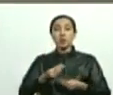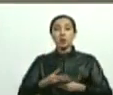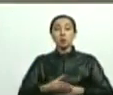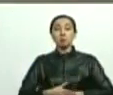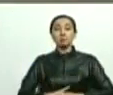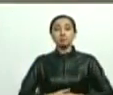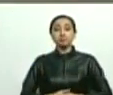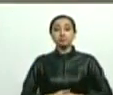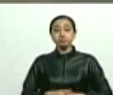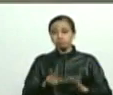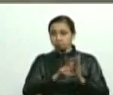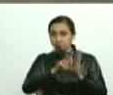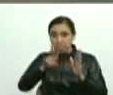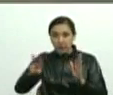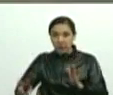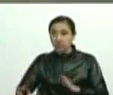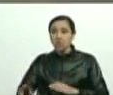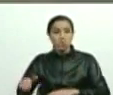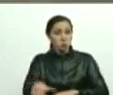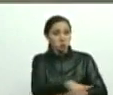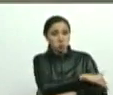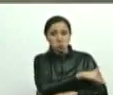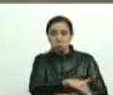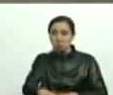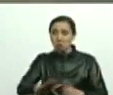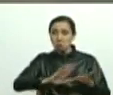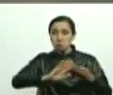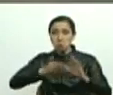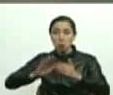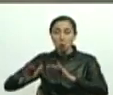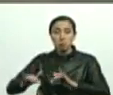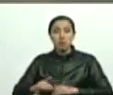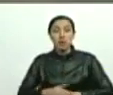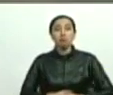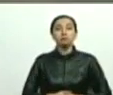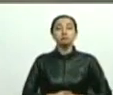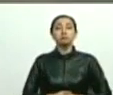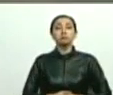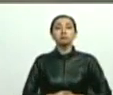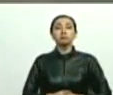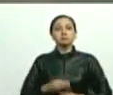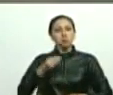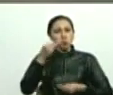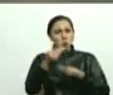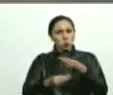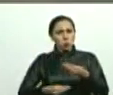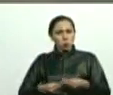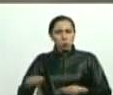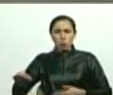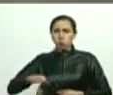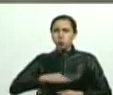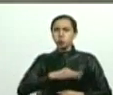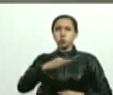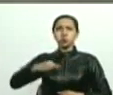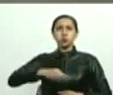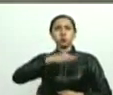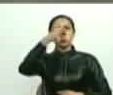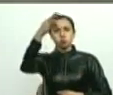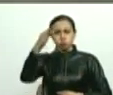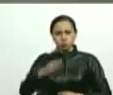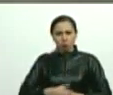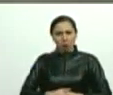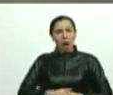de vecinos, vecinas, que se dieron en un espíritu de